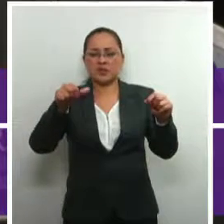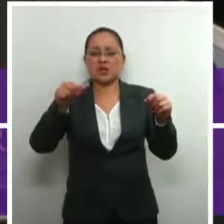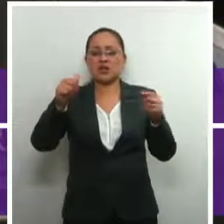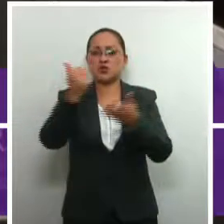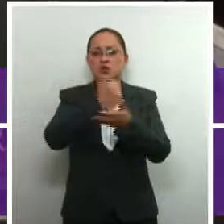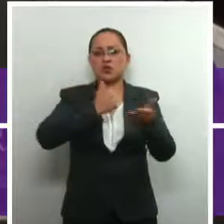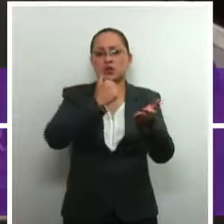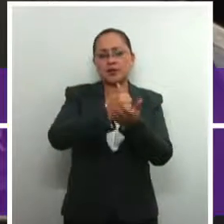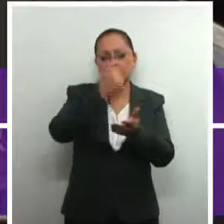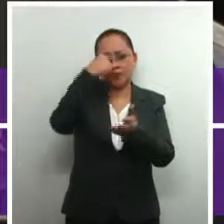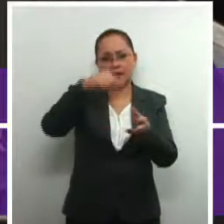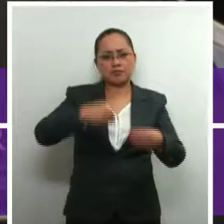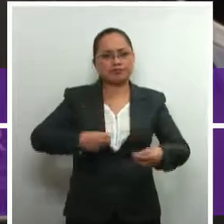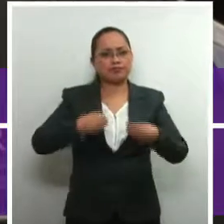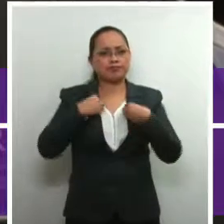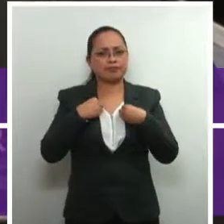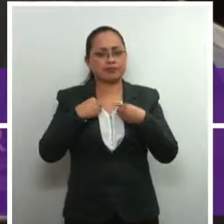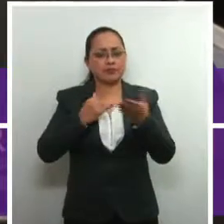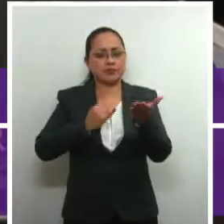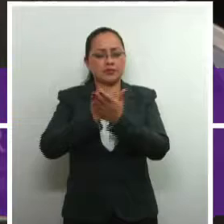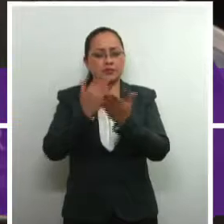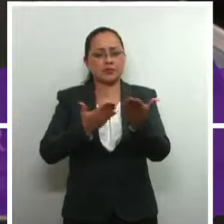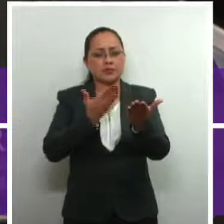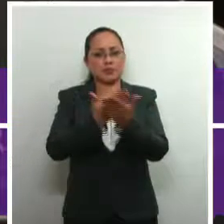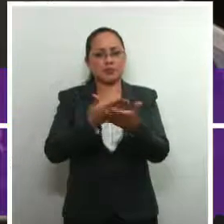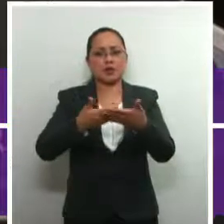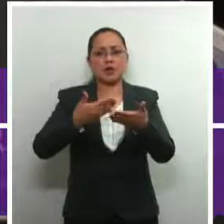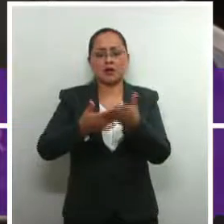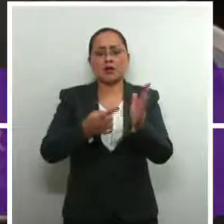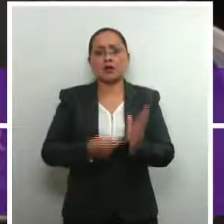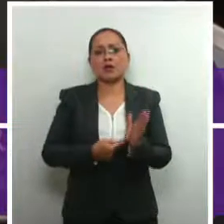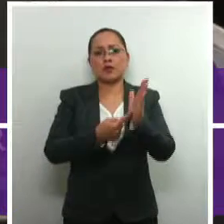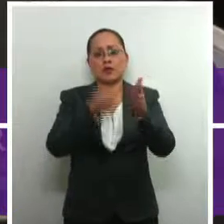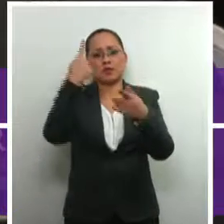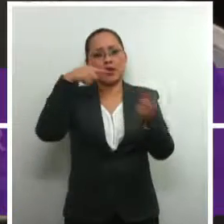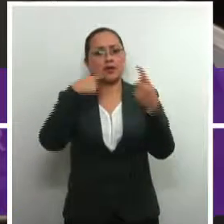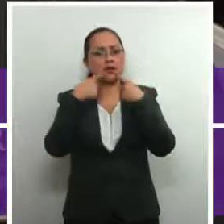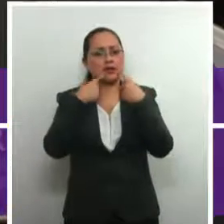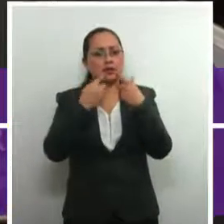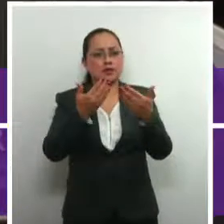Habitable, del dictamen que vamos a poner a discusión.